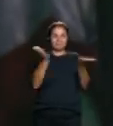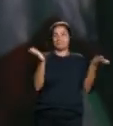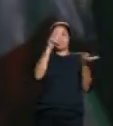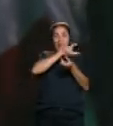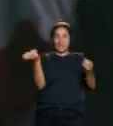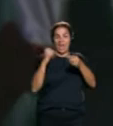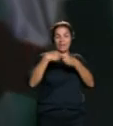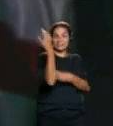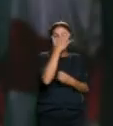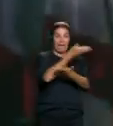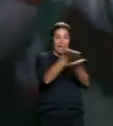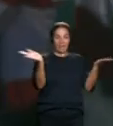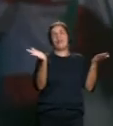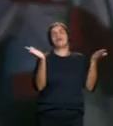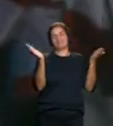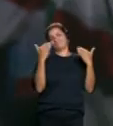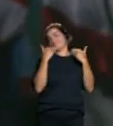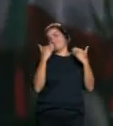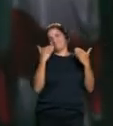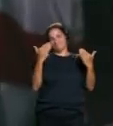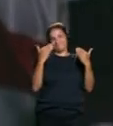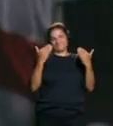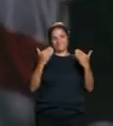carnaval. Muchísimas gracias.